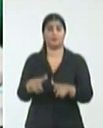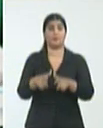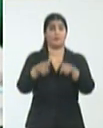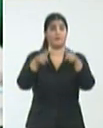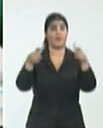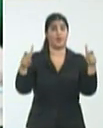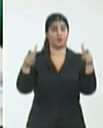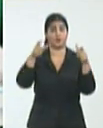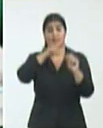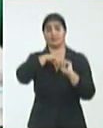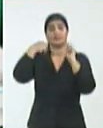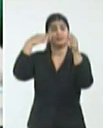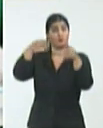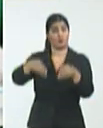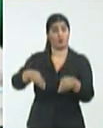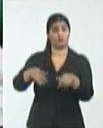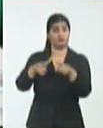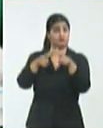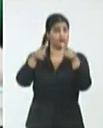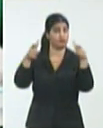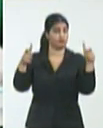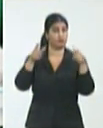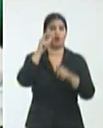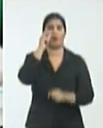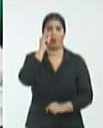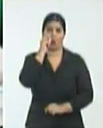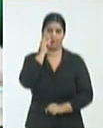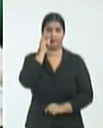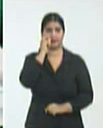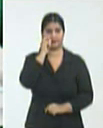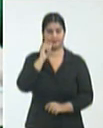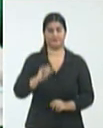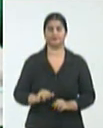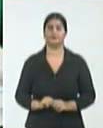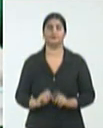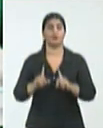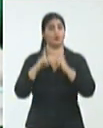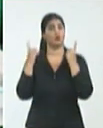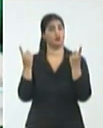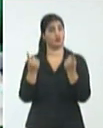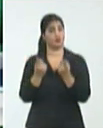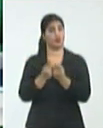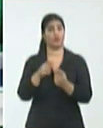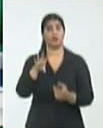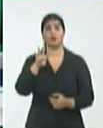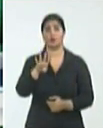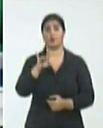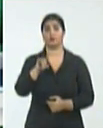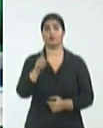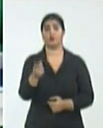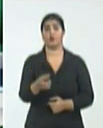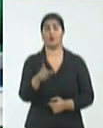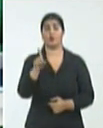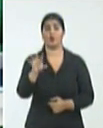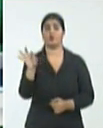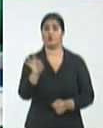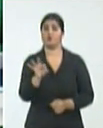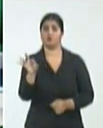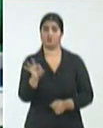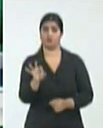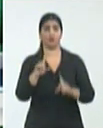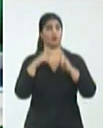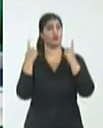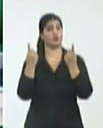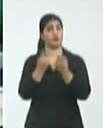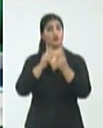en la mortalidad es el sexo masculino. En el acumulado, el 49,1% de todos los diagnosticados